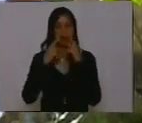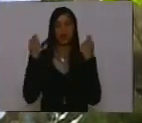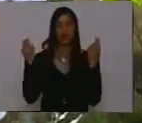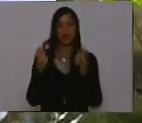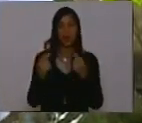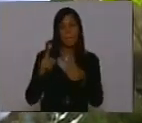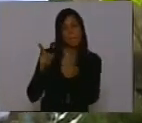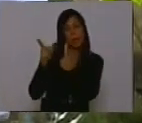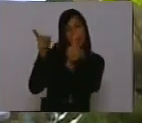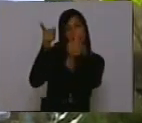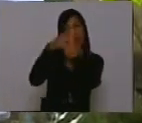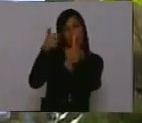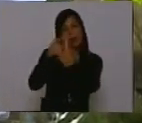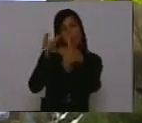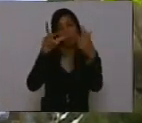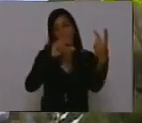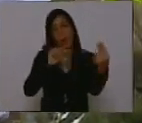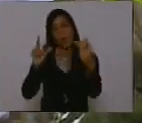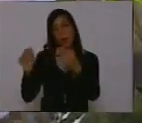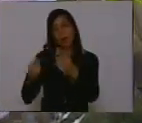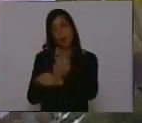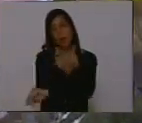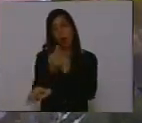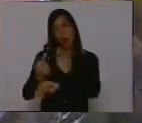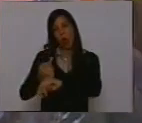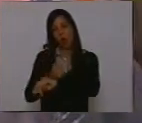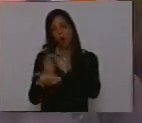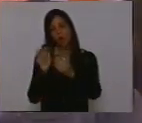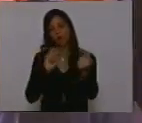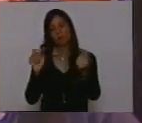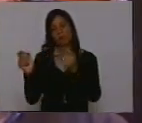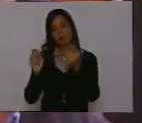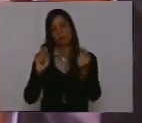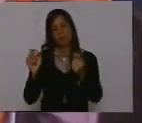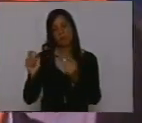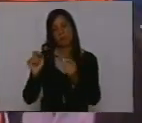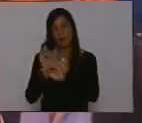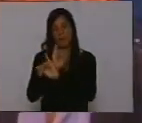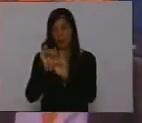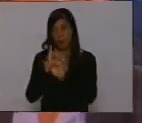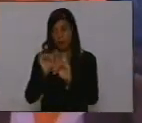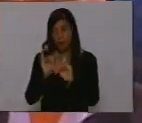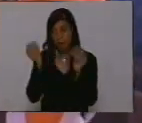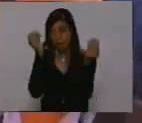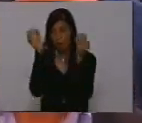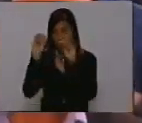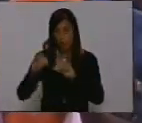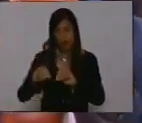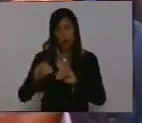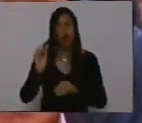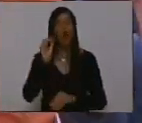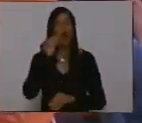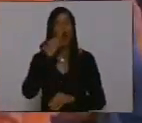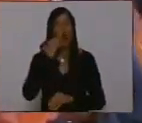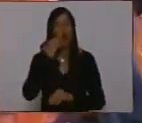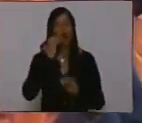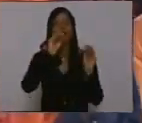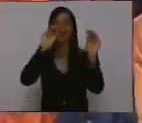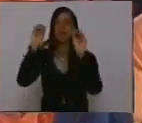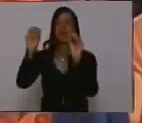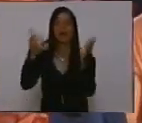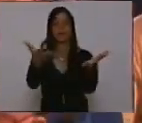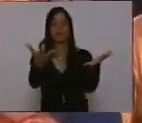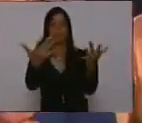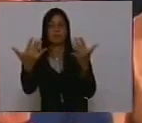debate, la Asamblea Nacional Constituyente le abría las puertas a la juventud para iniciar el